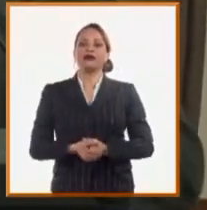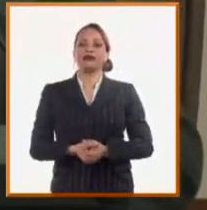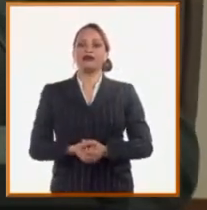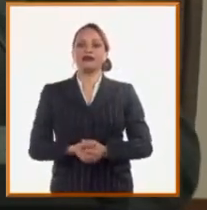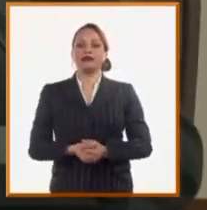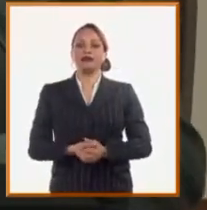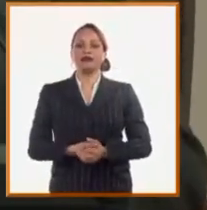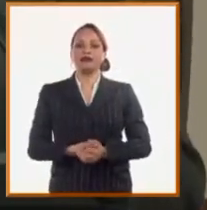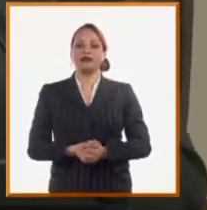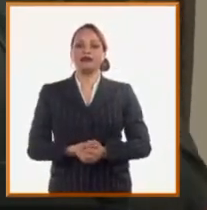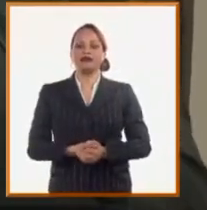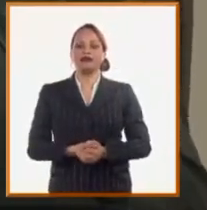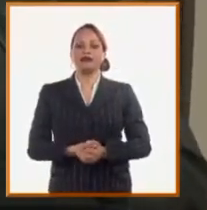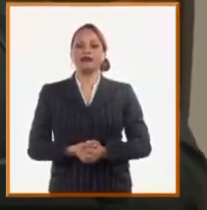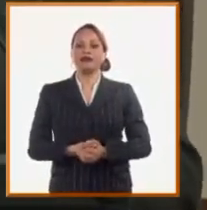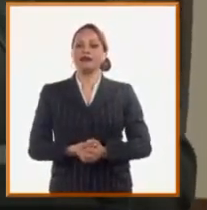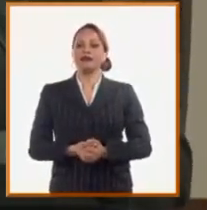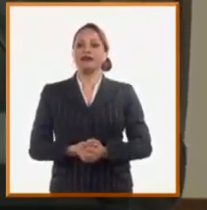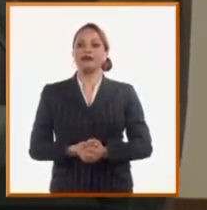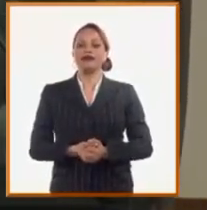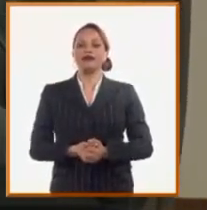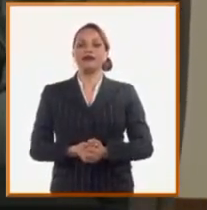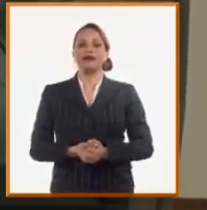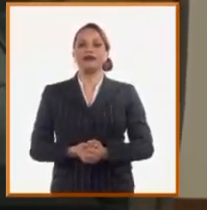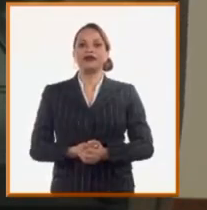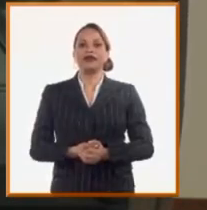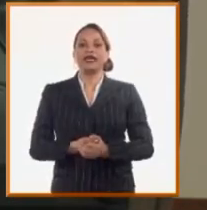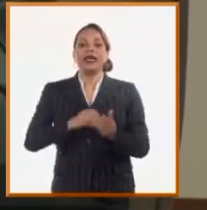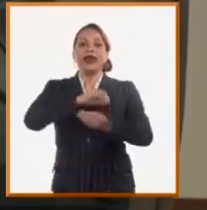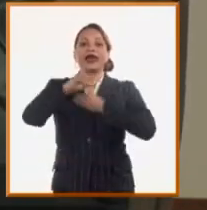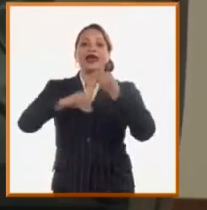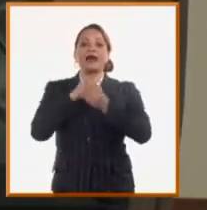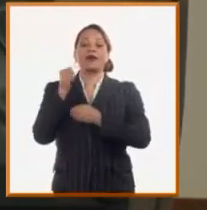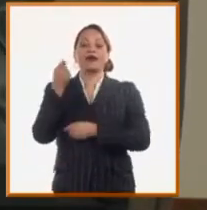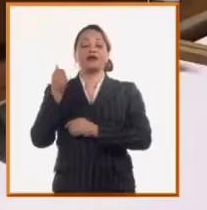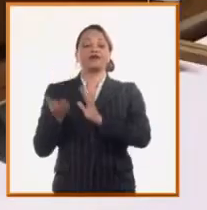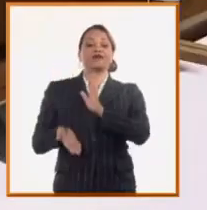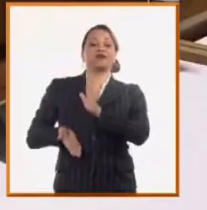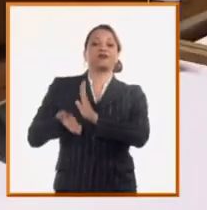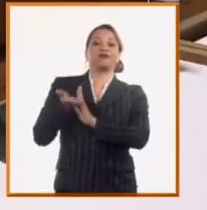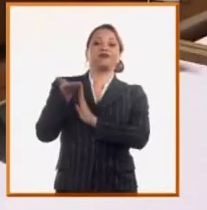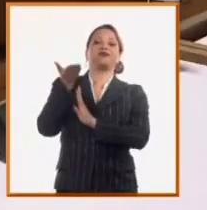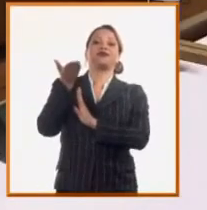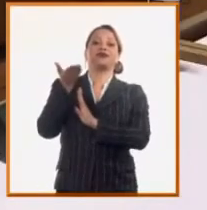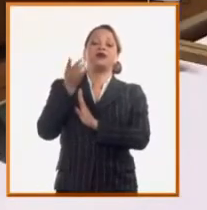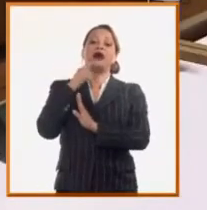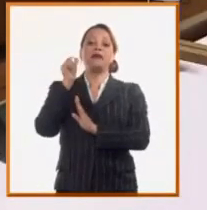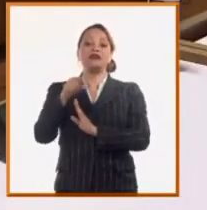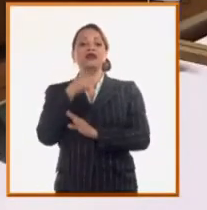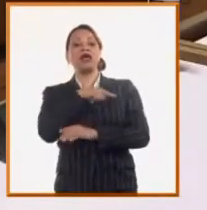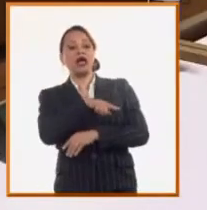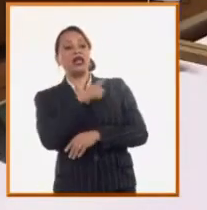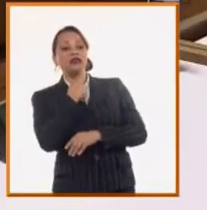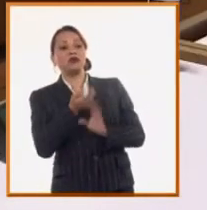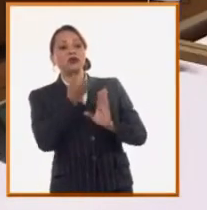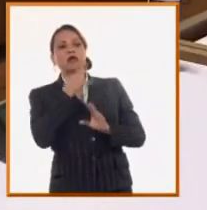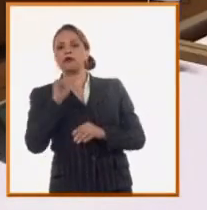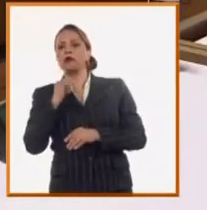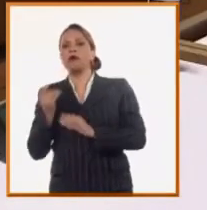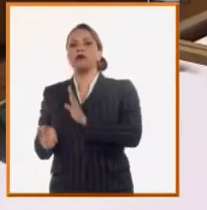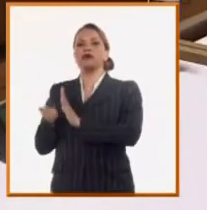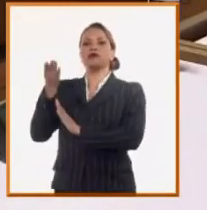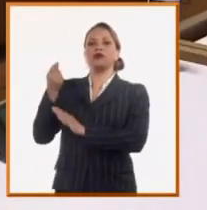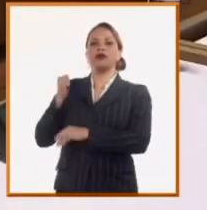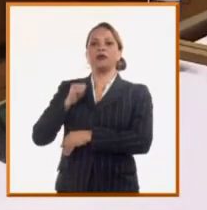colegio. Porque enseguida se traslada a los precios, a la inflación, porque vienen los oportunistas y dicen, a esta gente le subieron, pues yo voy a subir el